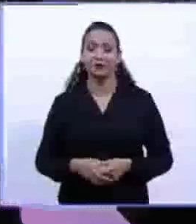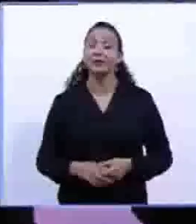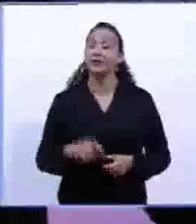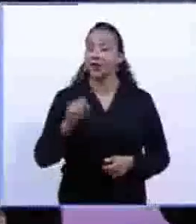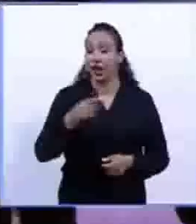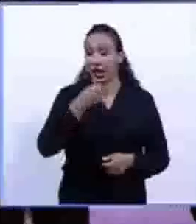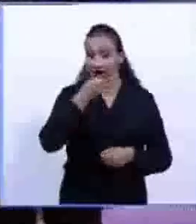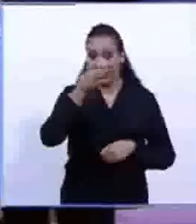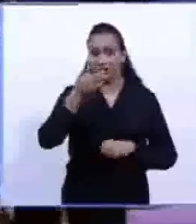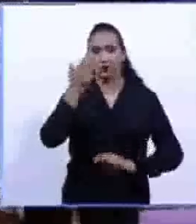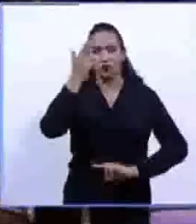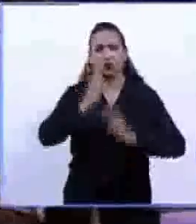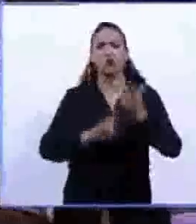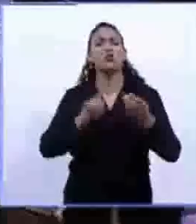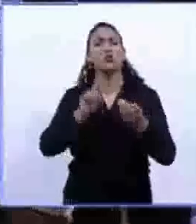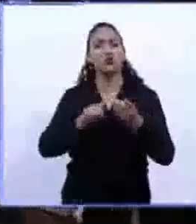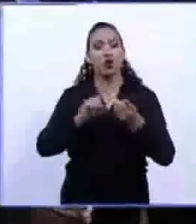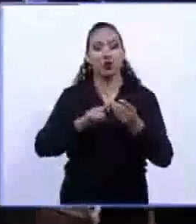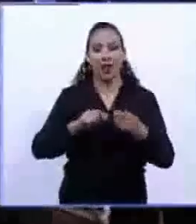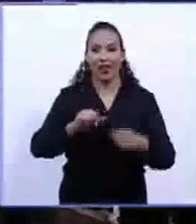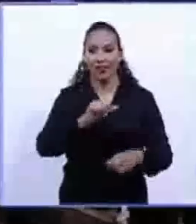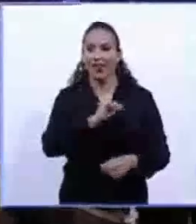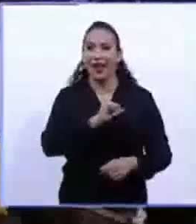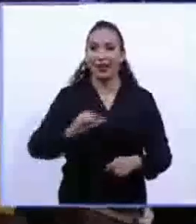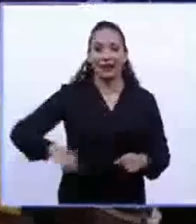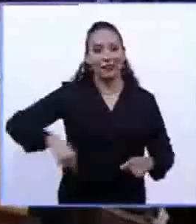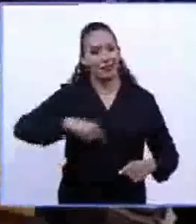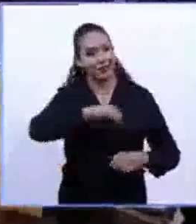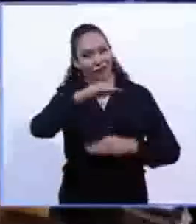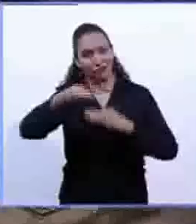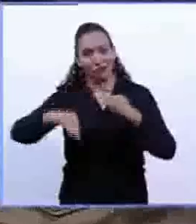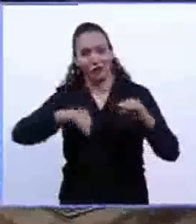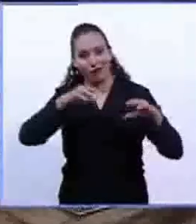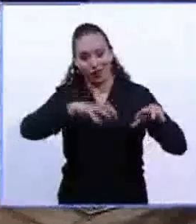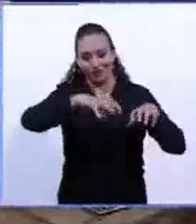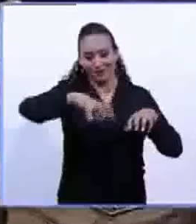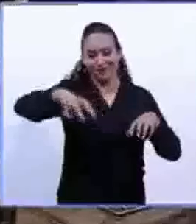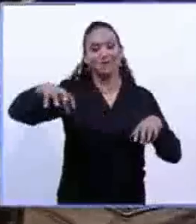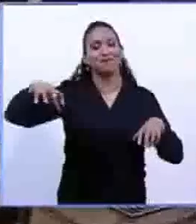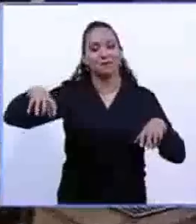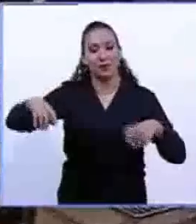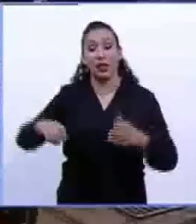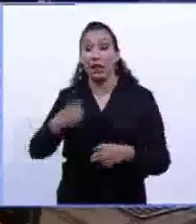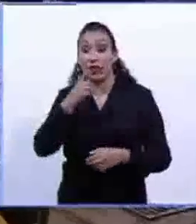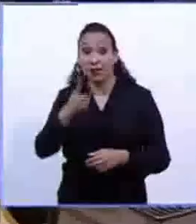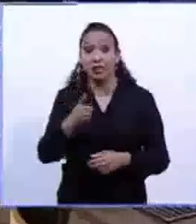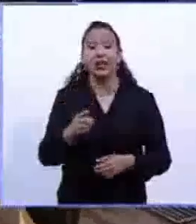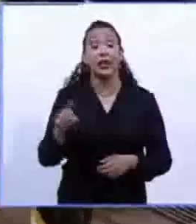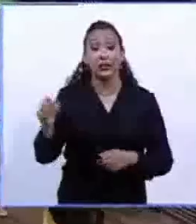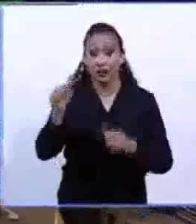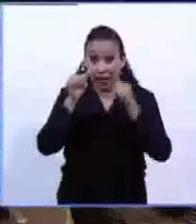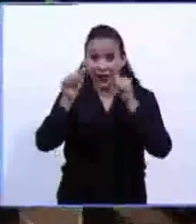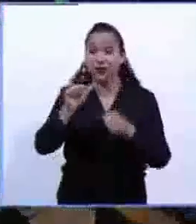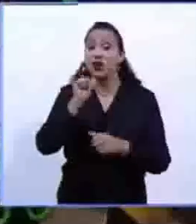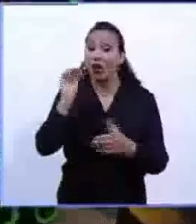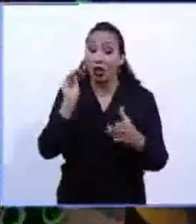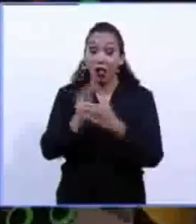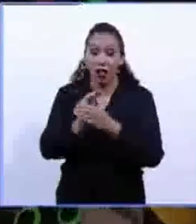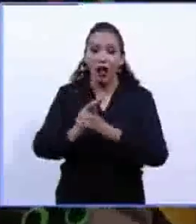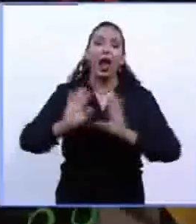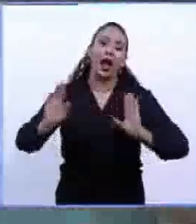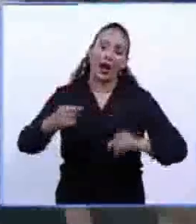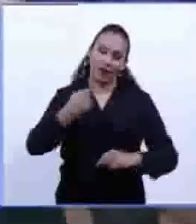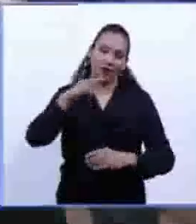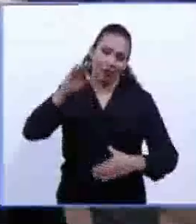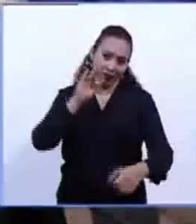Comentarte que la protesta se dio en todas las delegaciones a nivel nacional y además consideran presentar un amparo en caso de no ser respetados sus